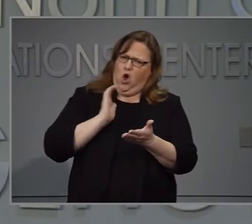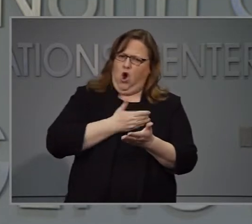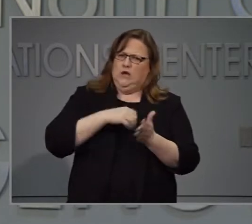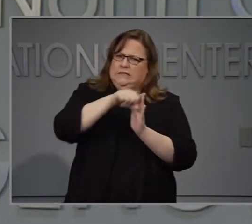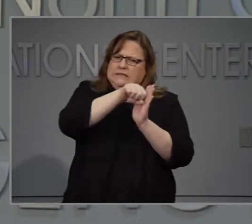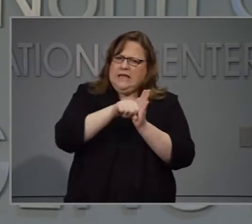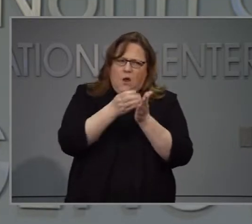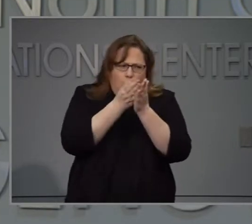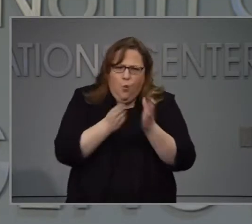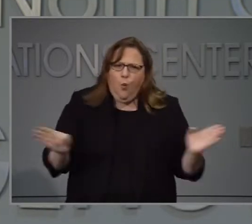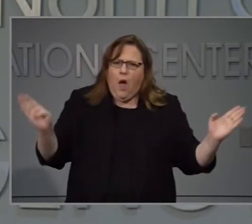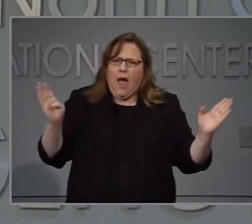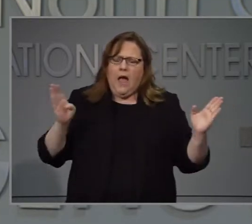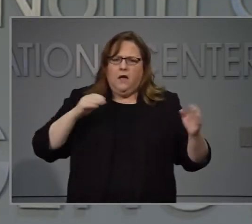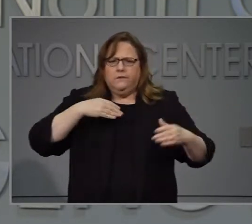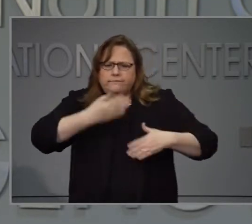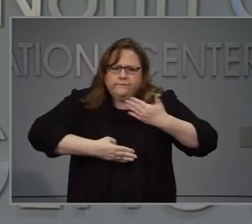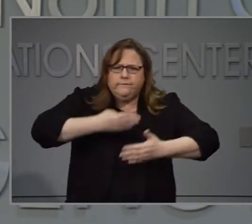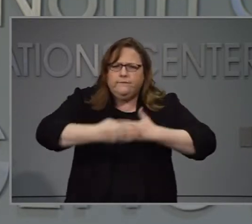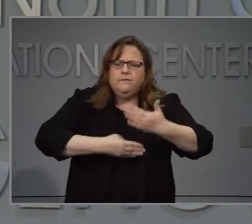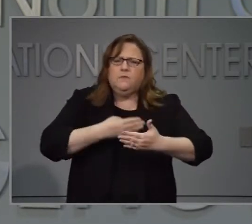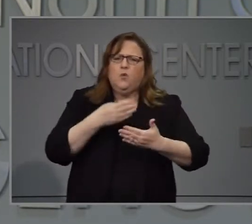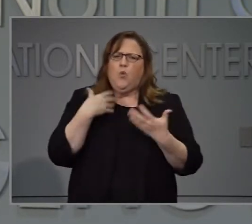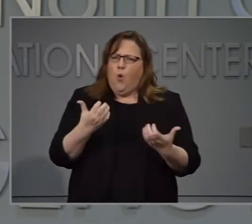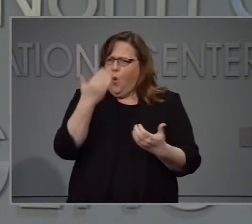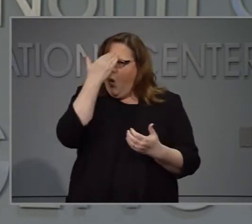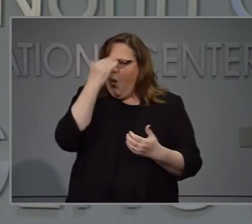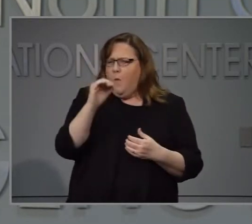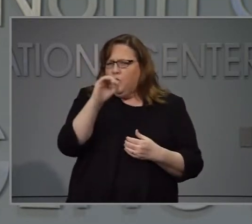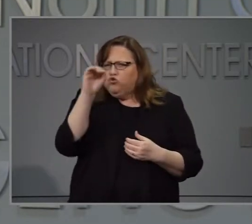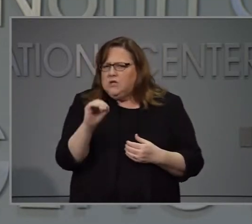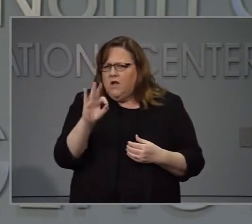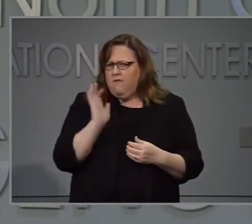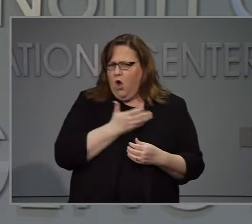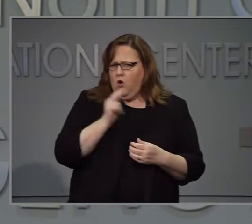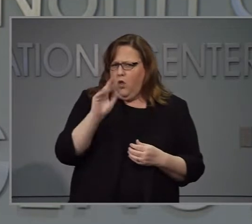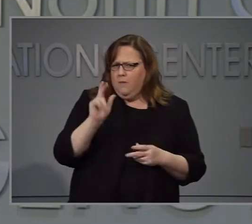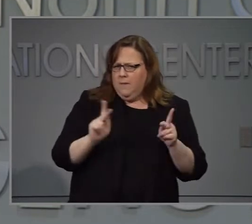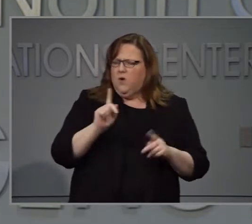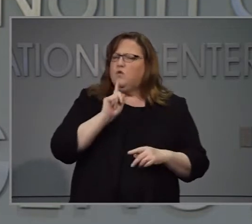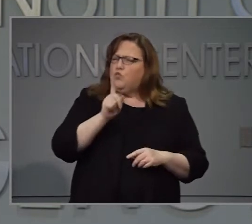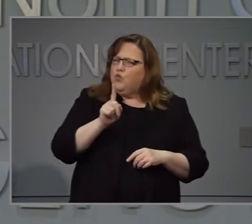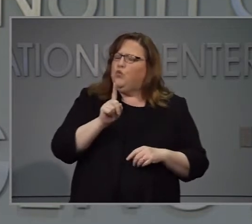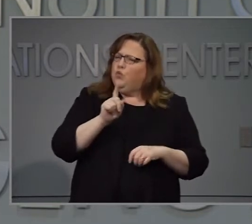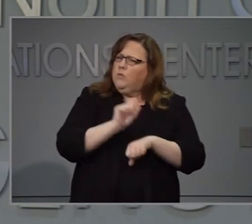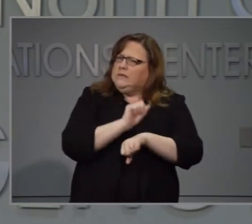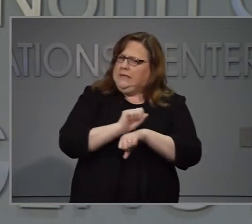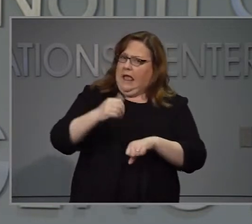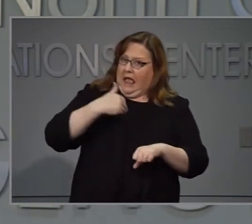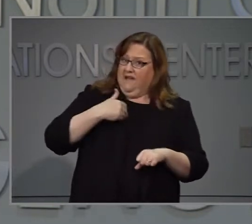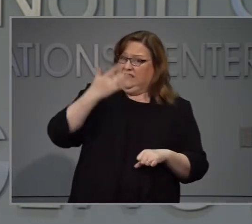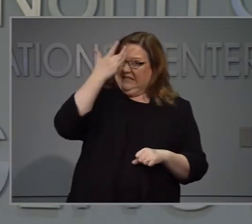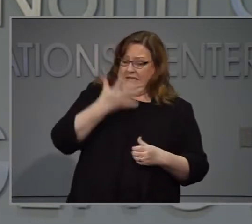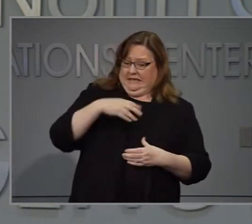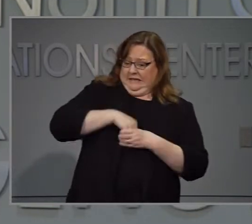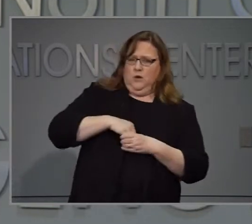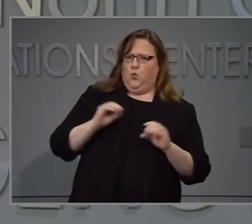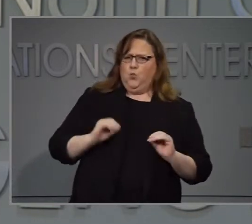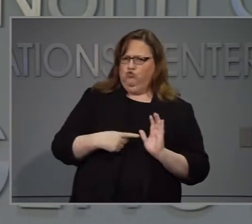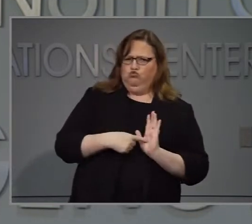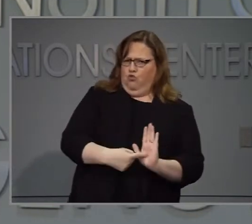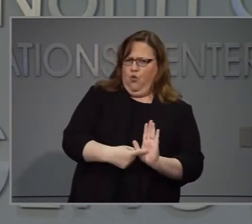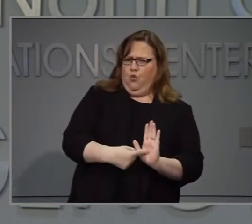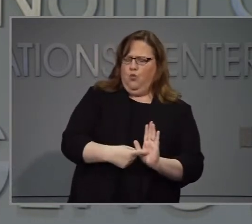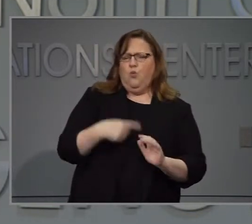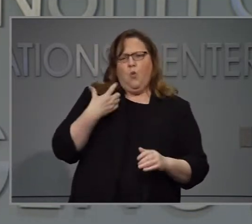aprender más acerca de qué porcentaje de personas no tienen síntomas y comprender mejor la cifra exacta